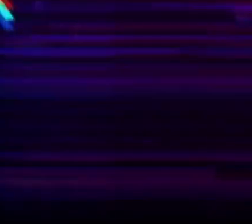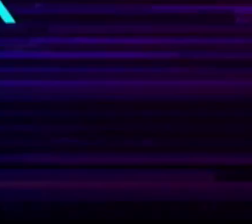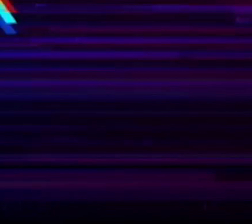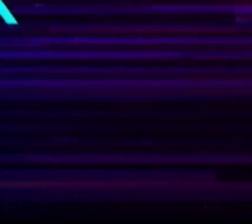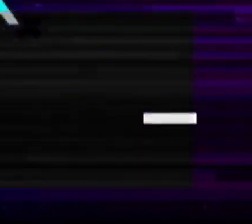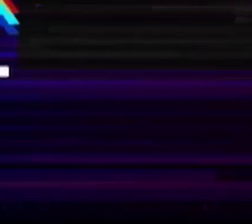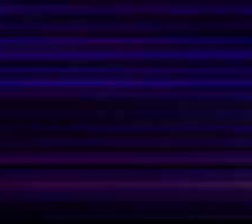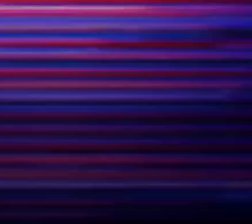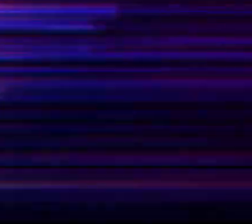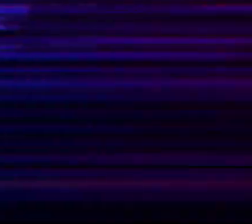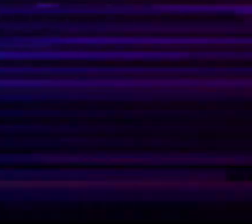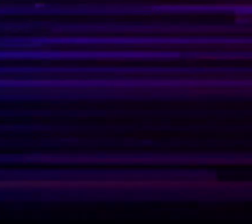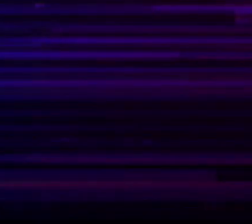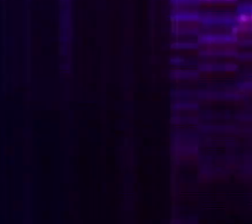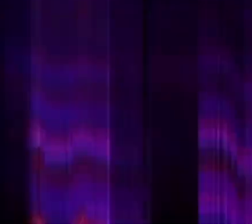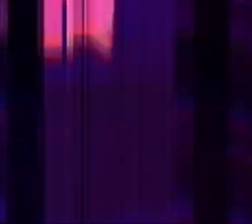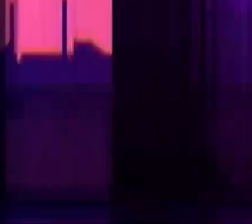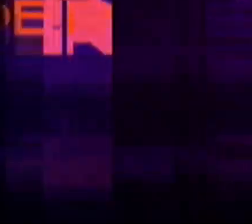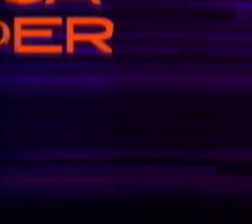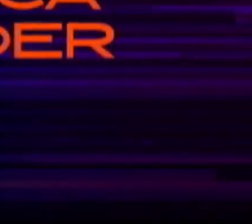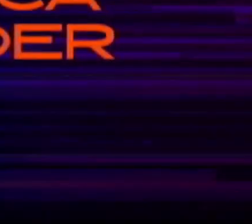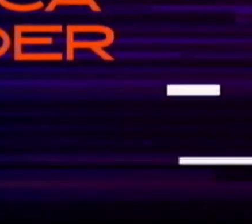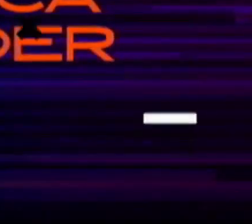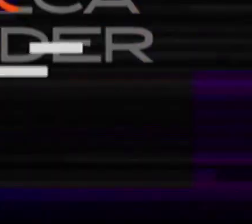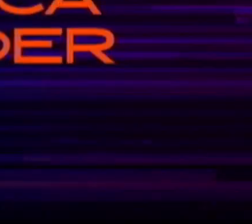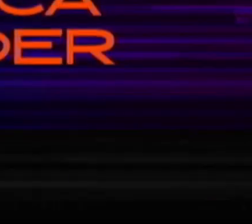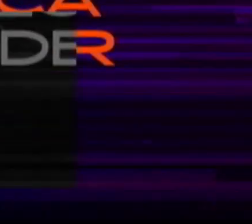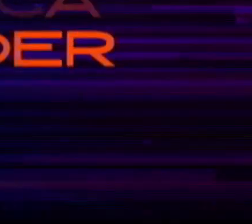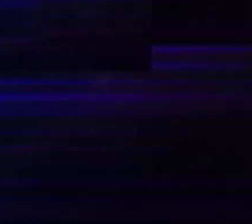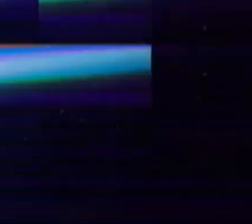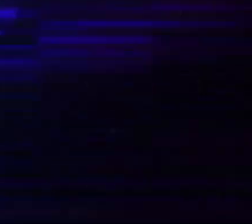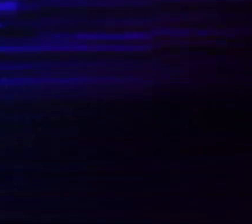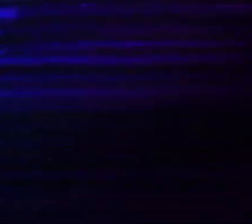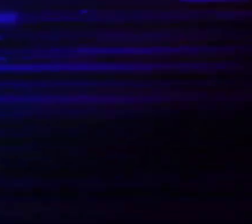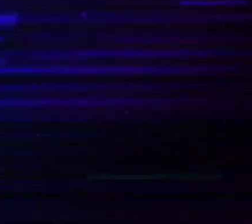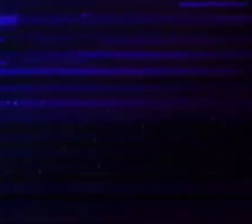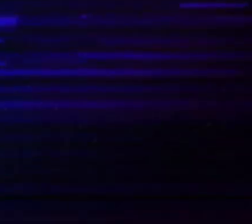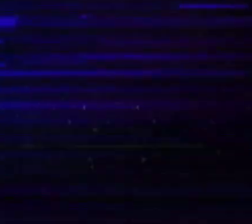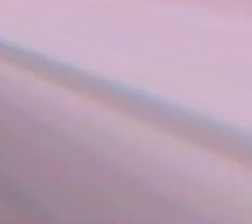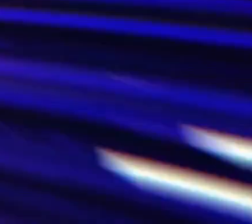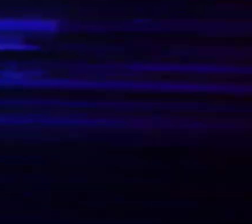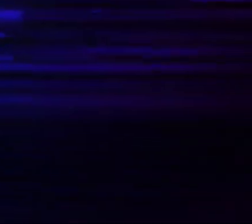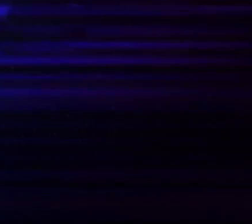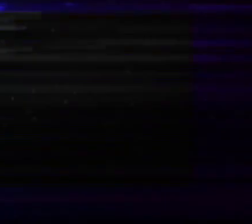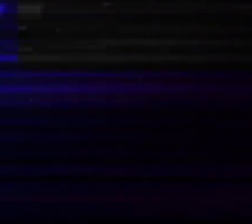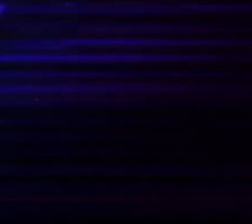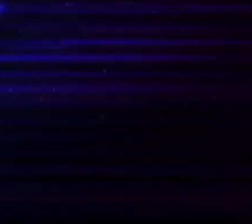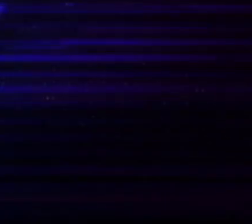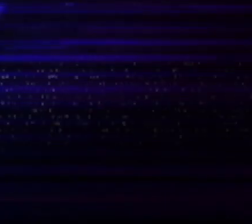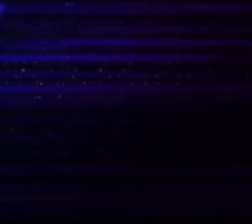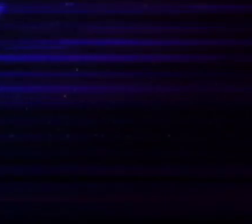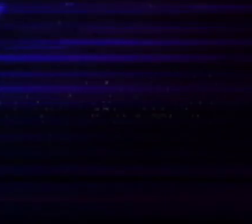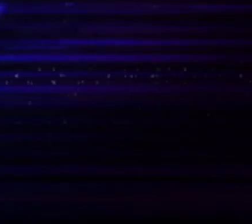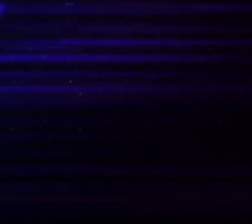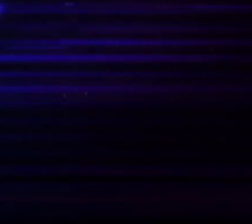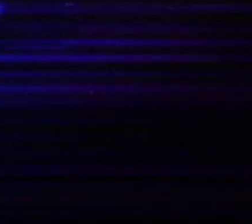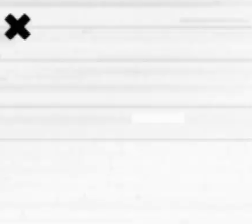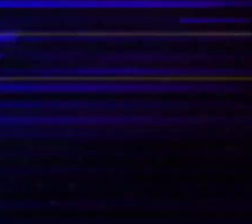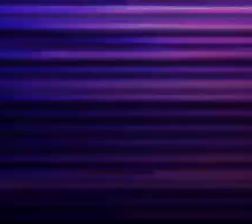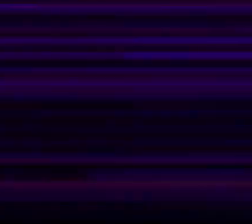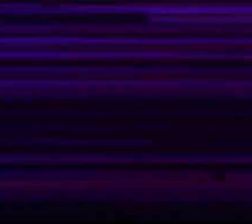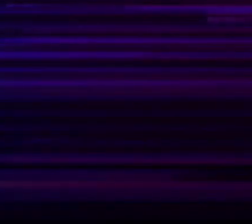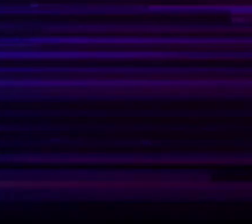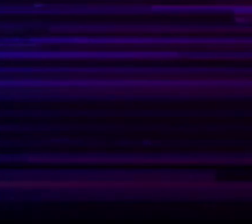No puedo pagar mi carrera. Mi familia no me puede pagar la UEPA. Si no tengo una beca, no voy a poder. En mi casa perdieron el trabajo. Rompamos